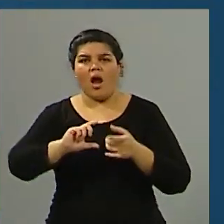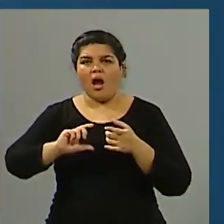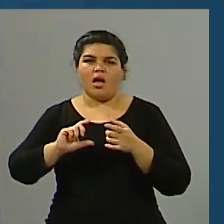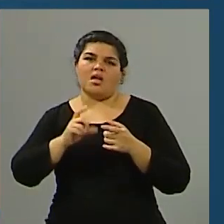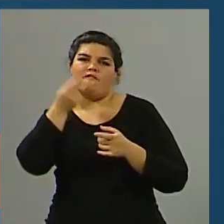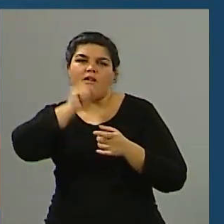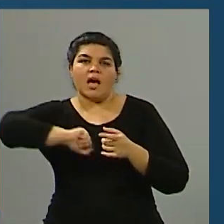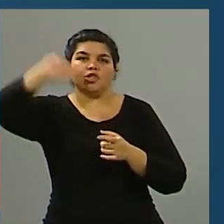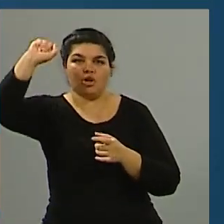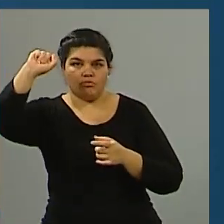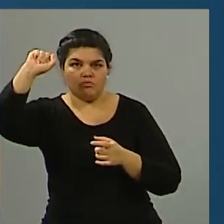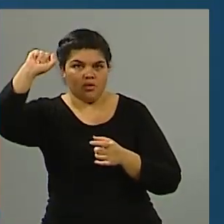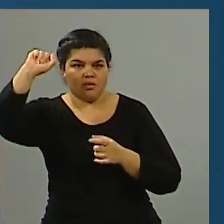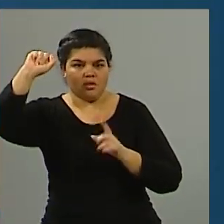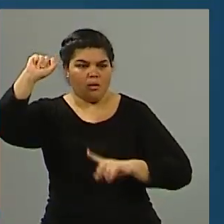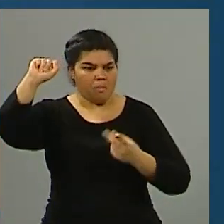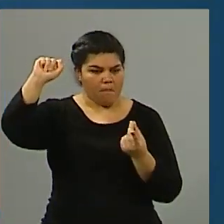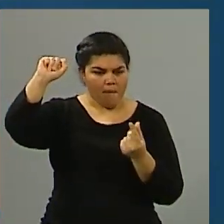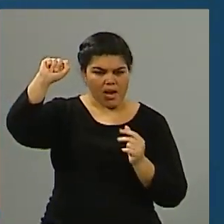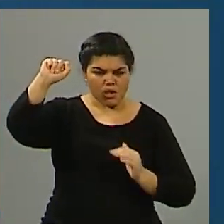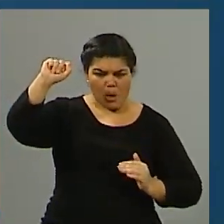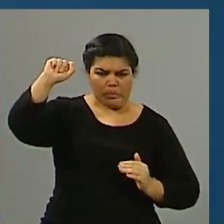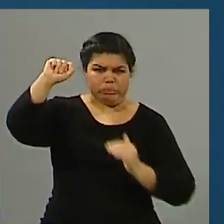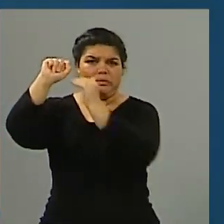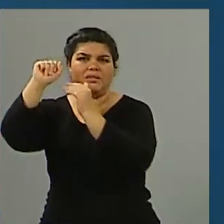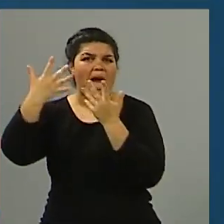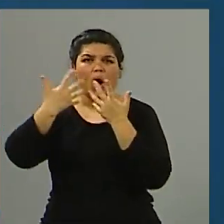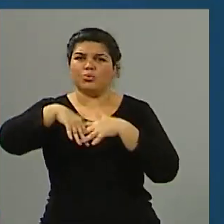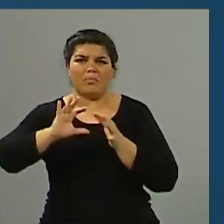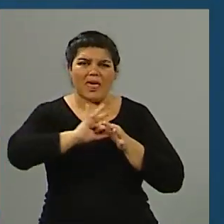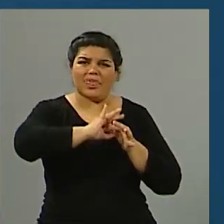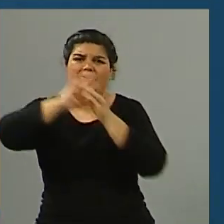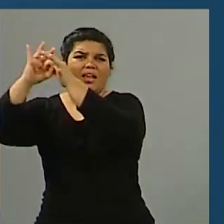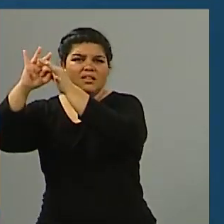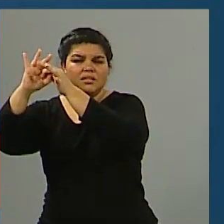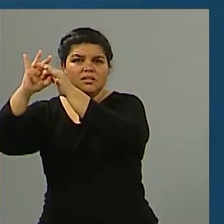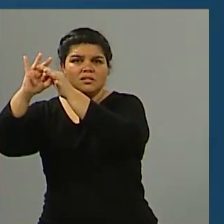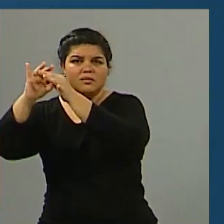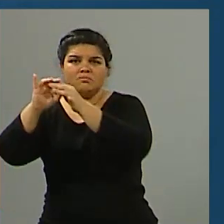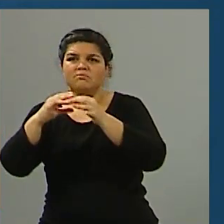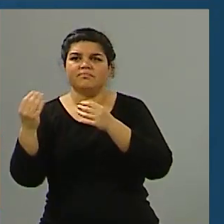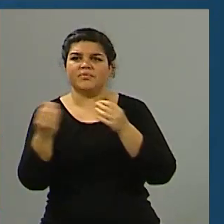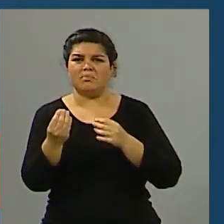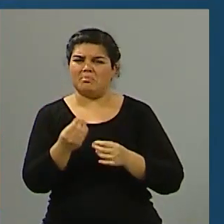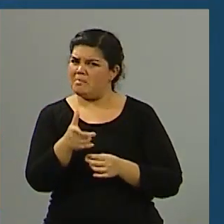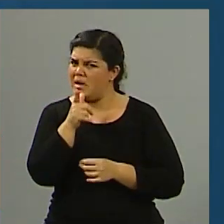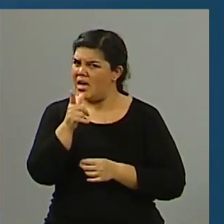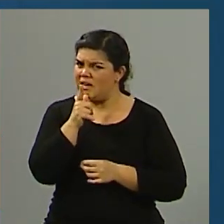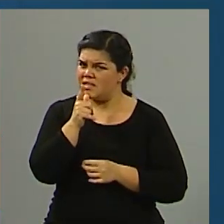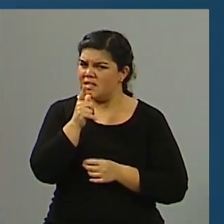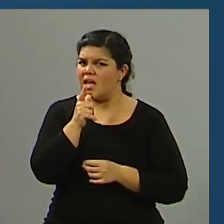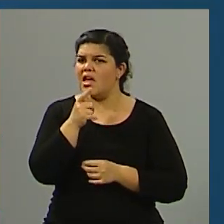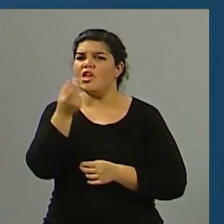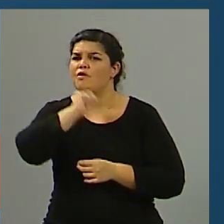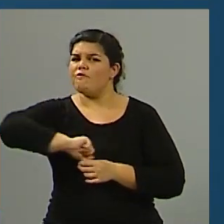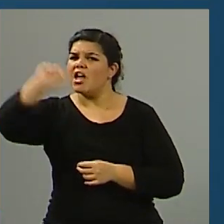La inflación, yo no sé cuánto va a decir el INDEC, pero estoy seguro que tiene que estar por arriba de los 2 dígitos. Sí, es lo